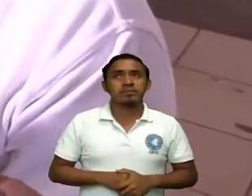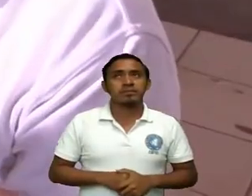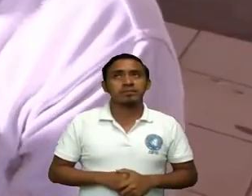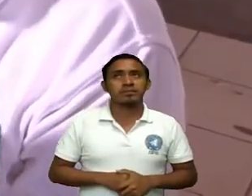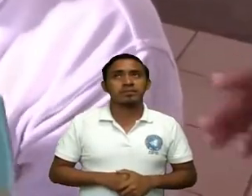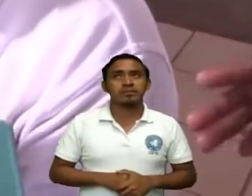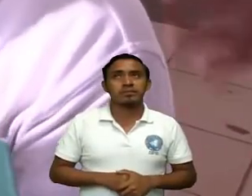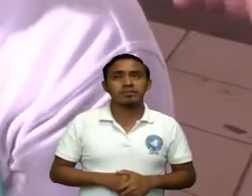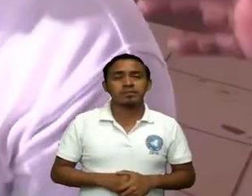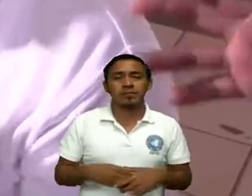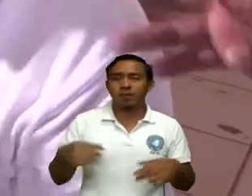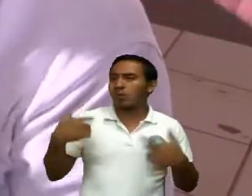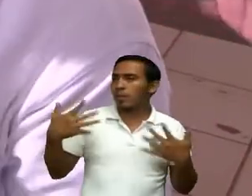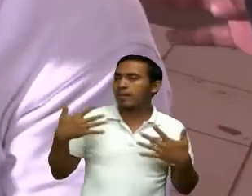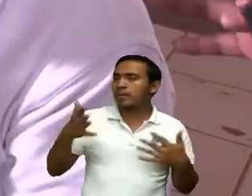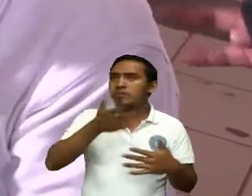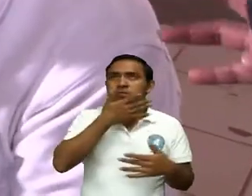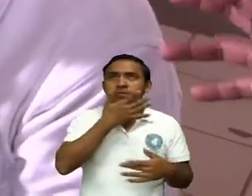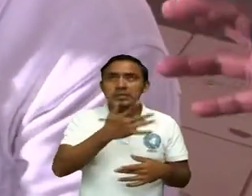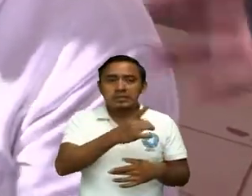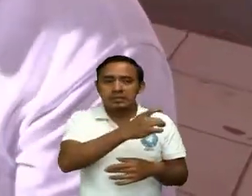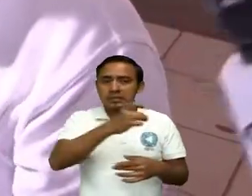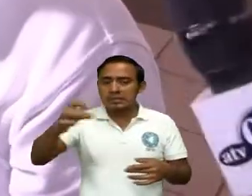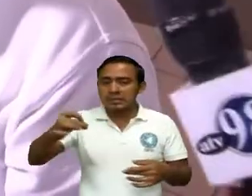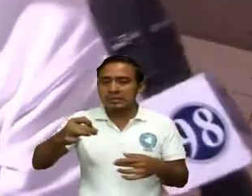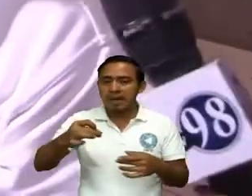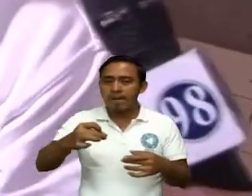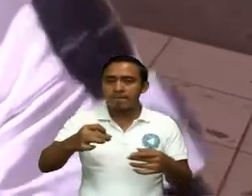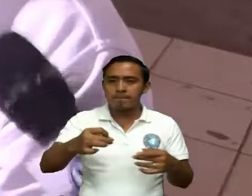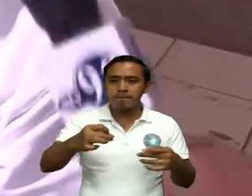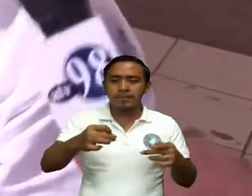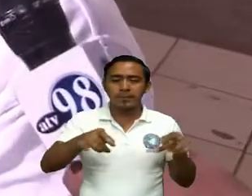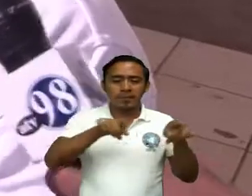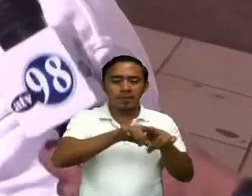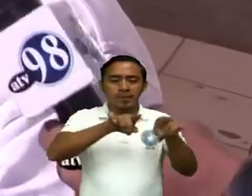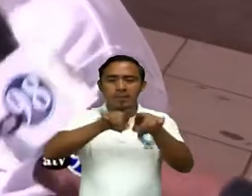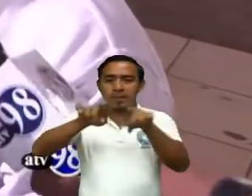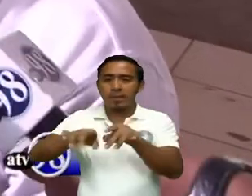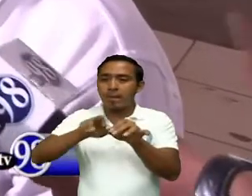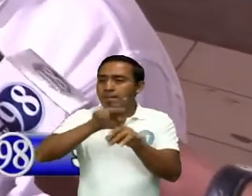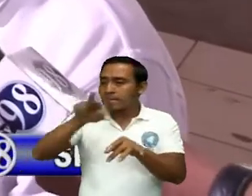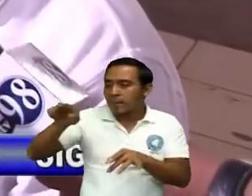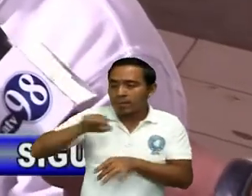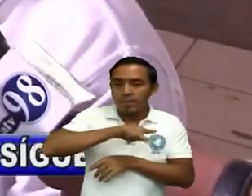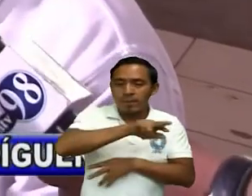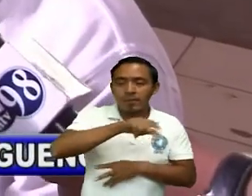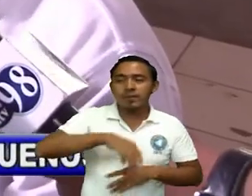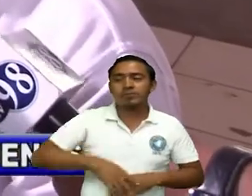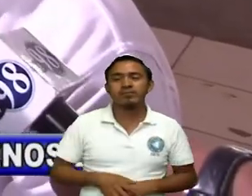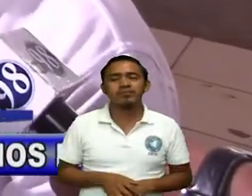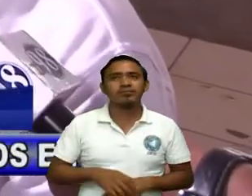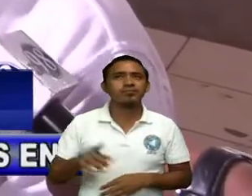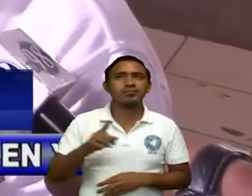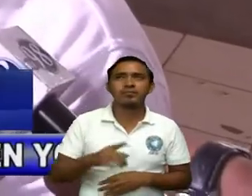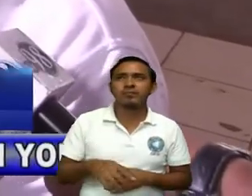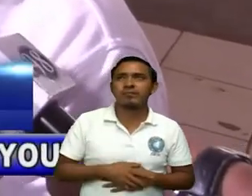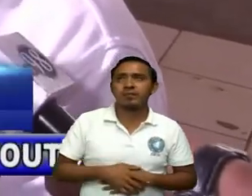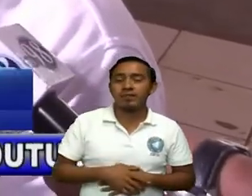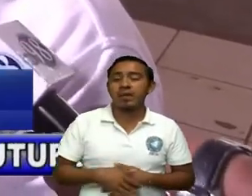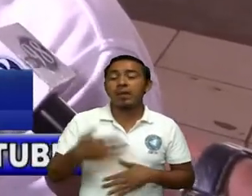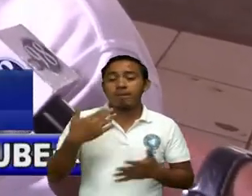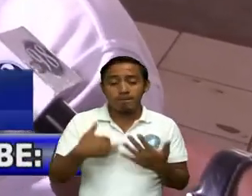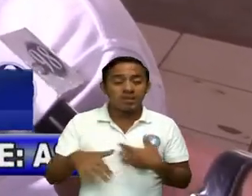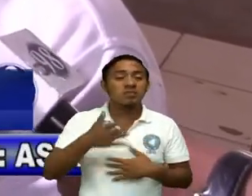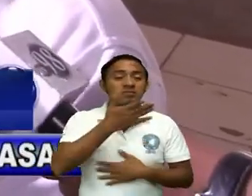Maestro, ¿qué tan complejo es sincronizar 100 parejas y que todos vayan al mismo son? Sí, es más complejo cuando son solo